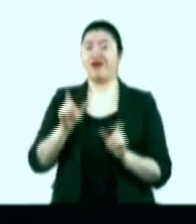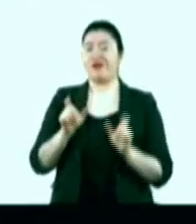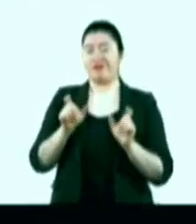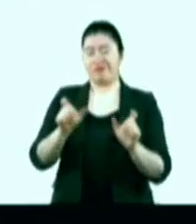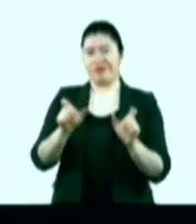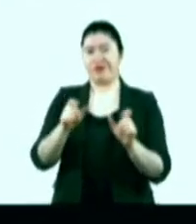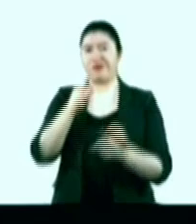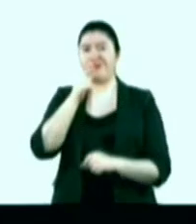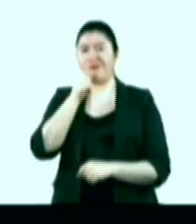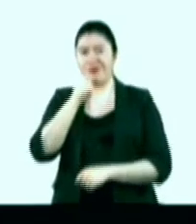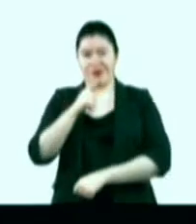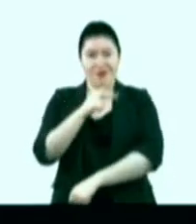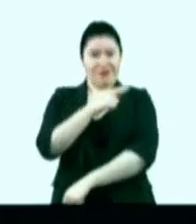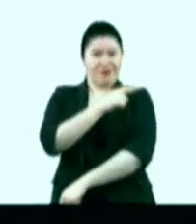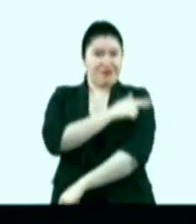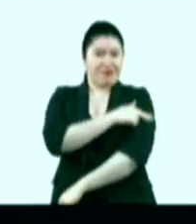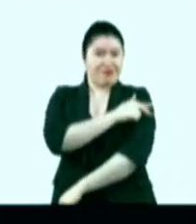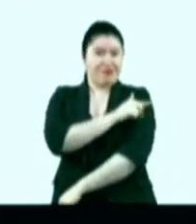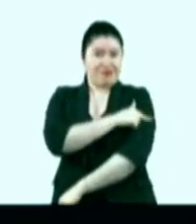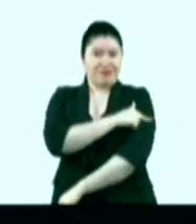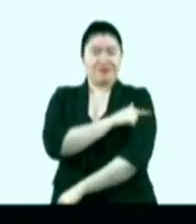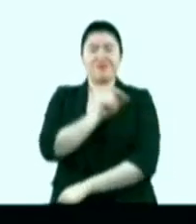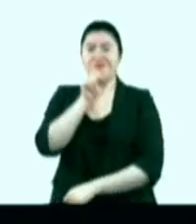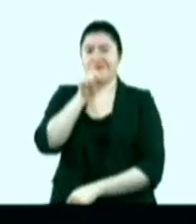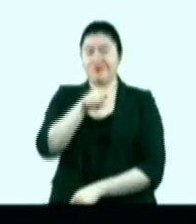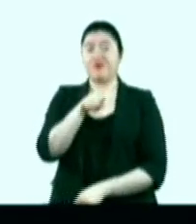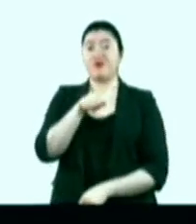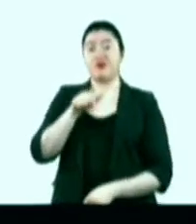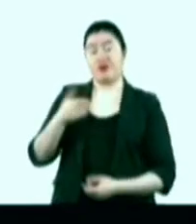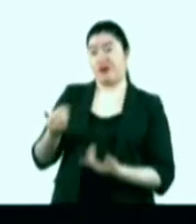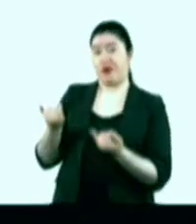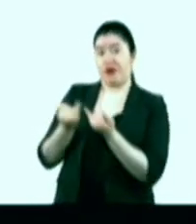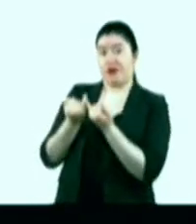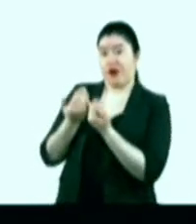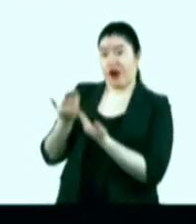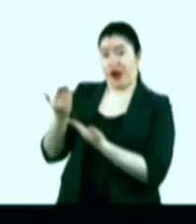A partir del próximo año ya va a haber Guardia Nacional en las 16